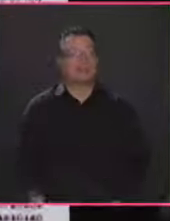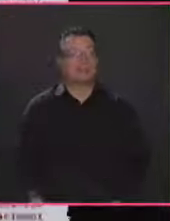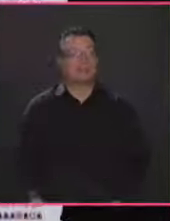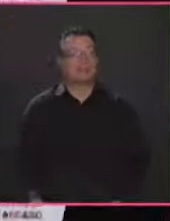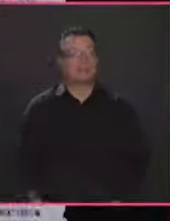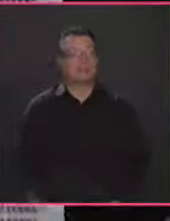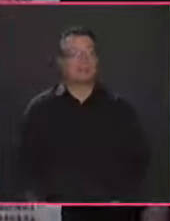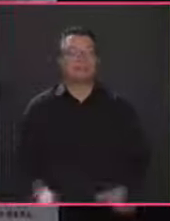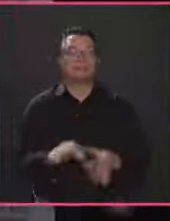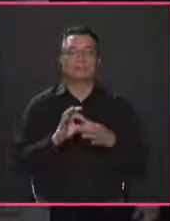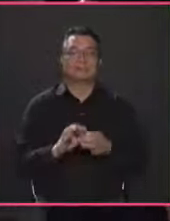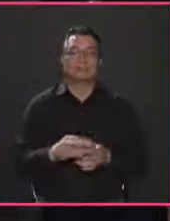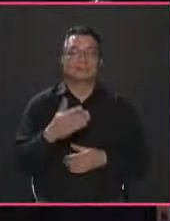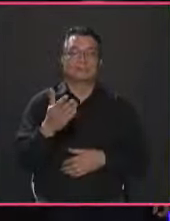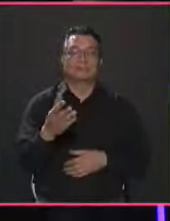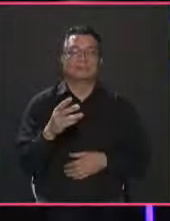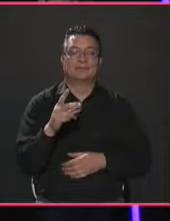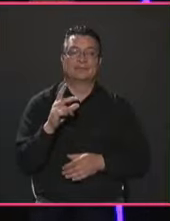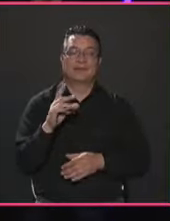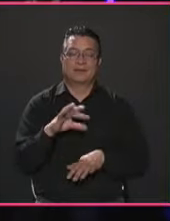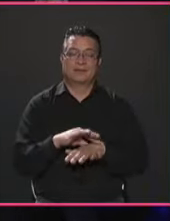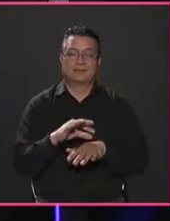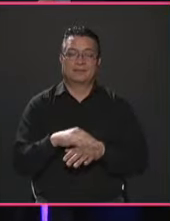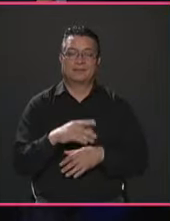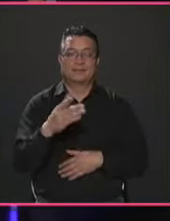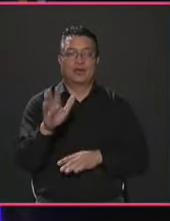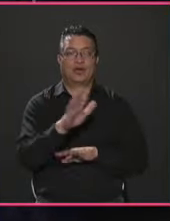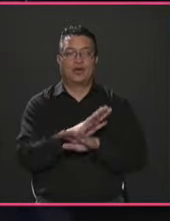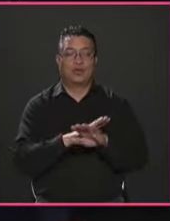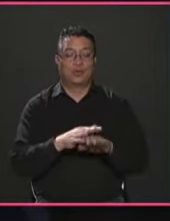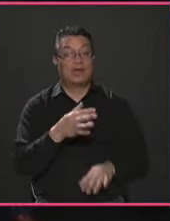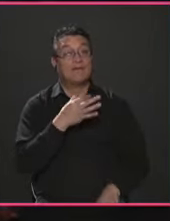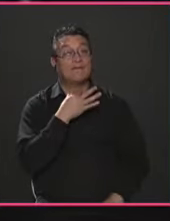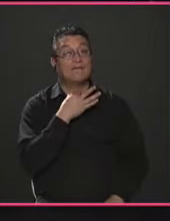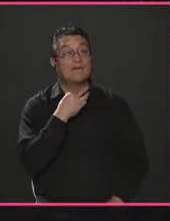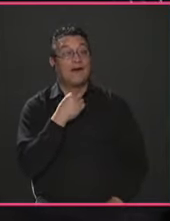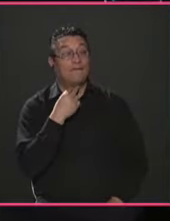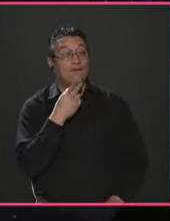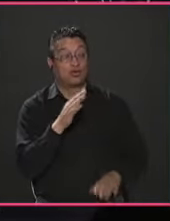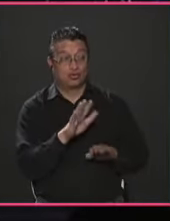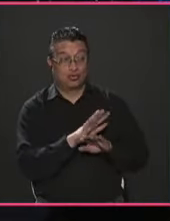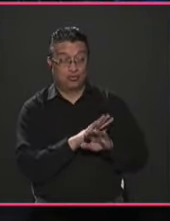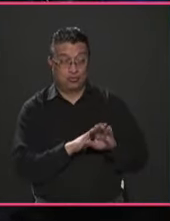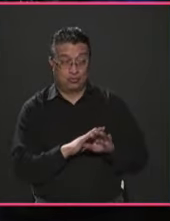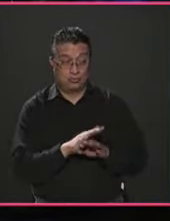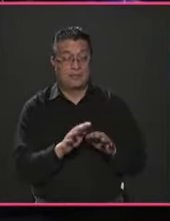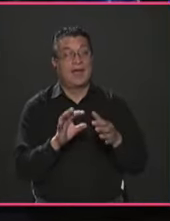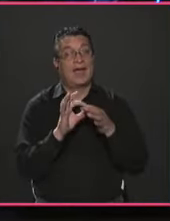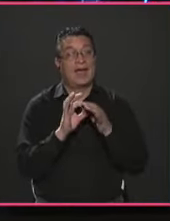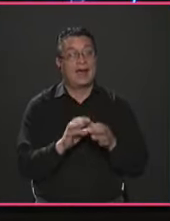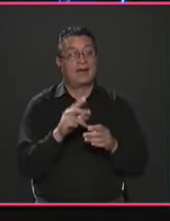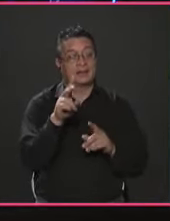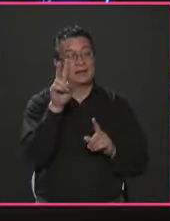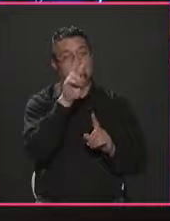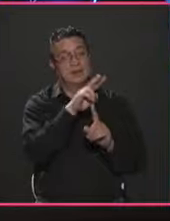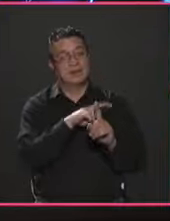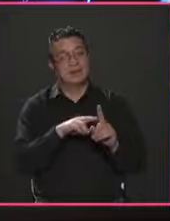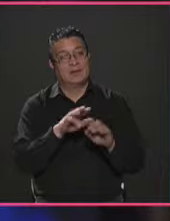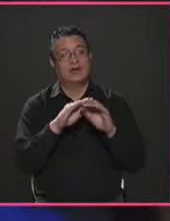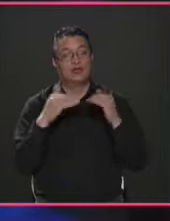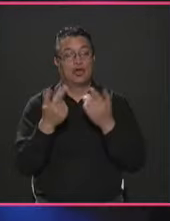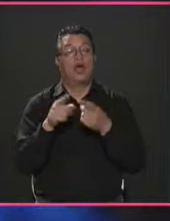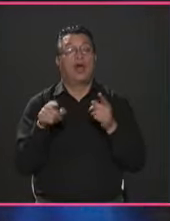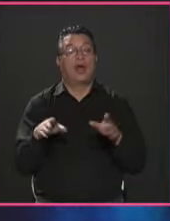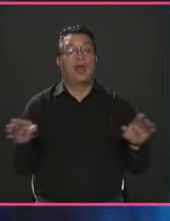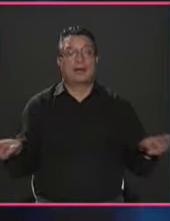gracias alén a cuidar Esa esa voz Gracias por esta mirada con la que estamos